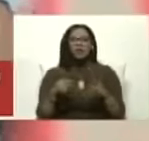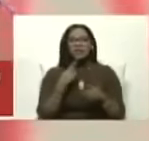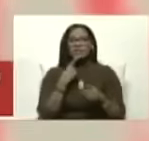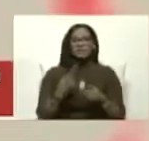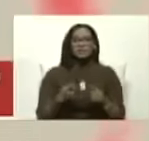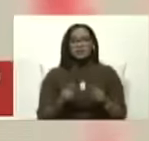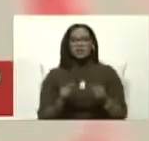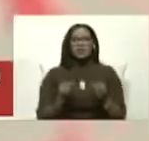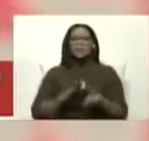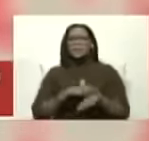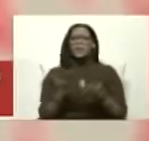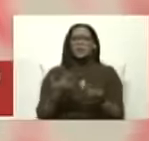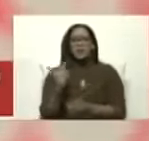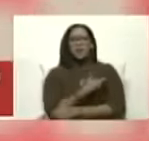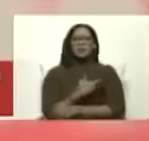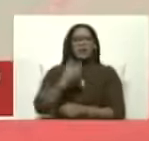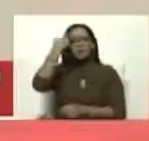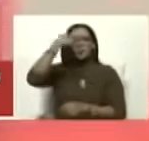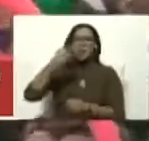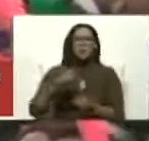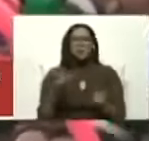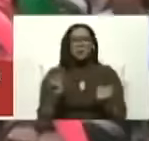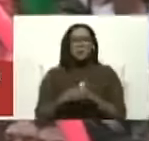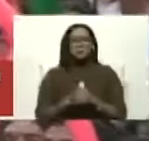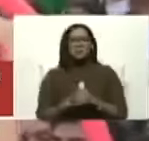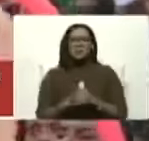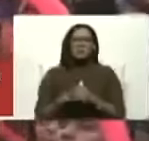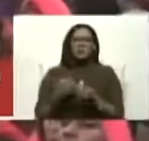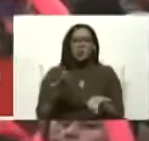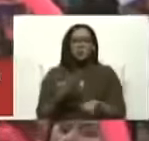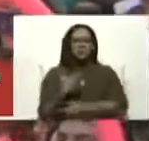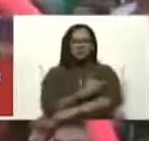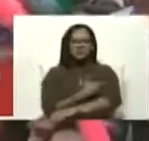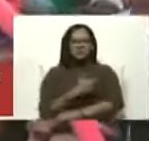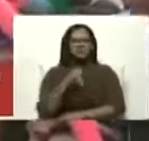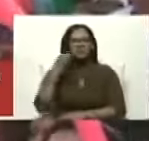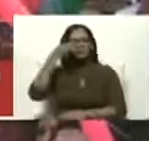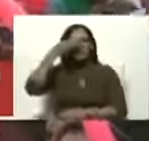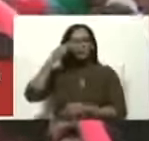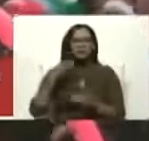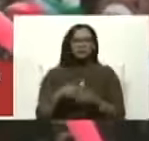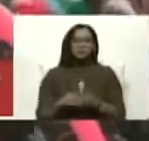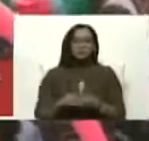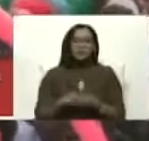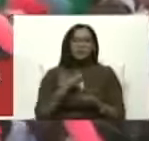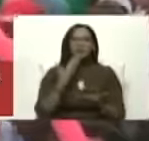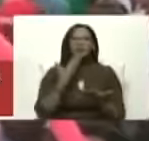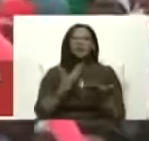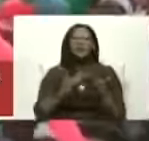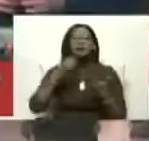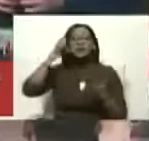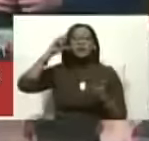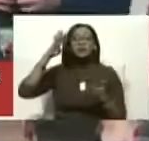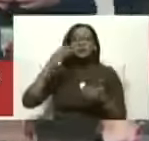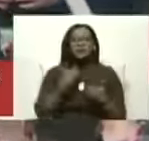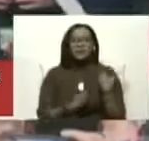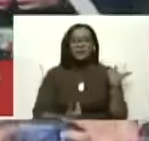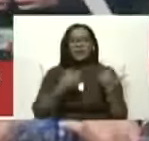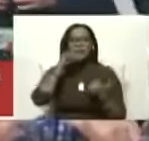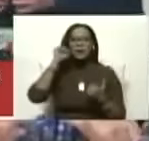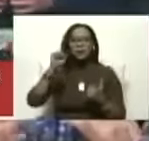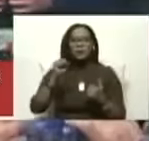criticar que por qué no vacunamos al pueblo venezolano con la AstraZeneca. Gracias a Dios que el presidente Nicolás